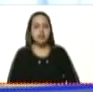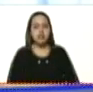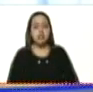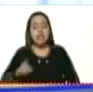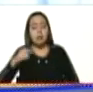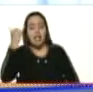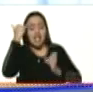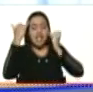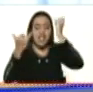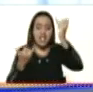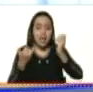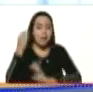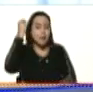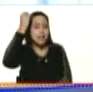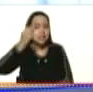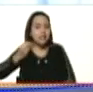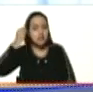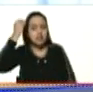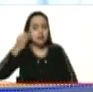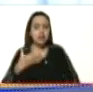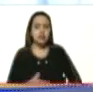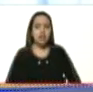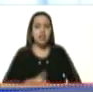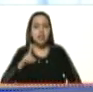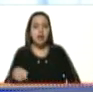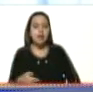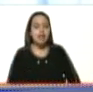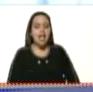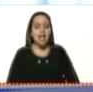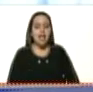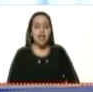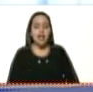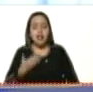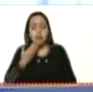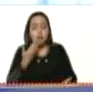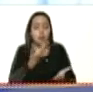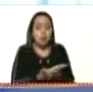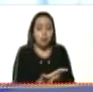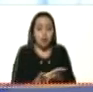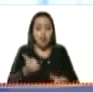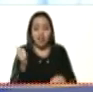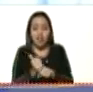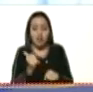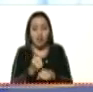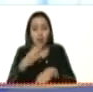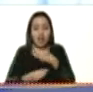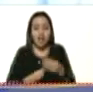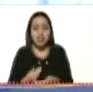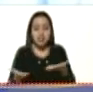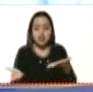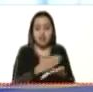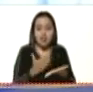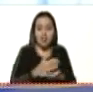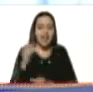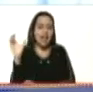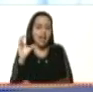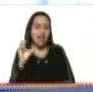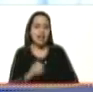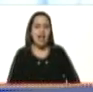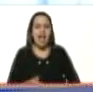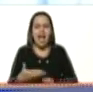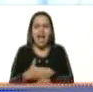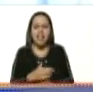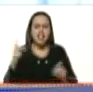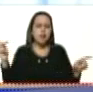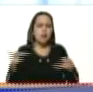doctrinas. De inmediato pone al servicio de la causa patriótica la Gaceta de Caracas, antes realista.